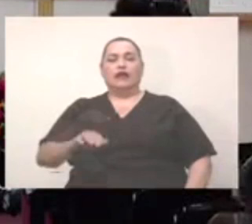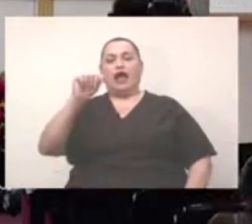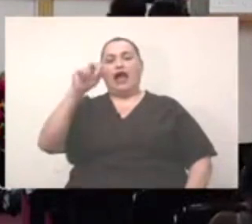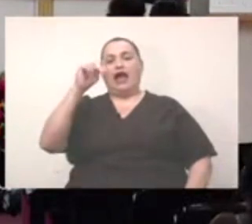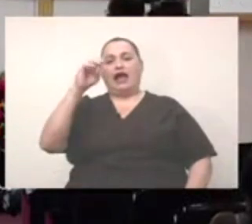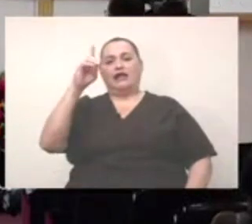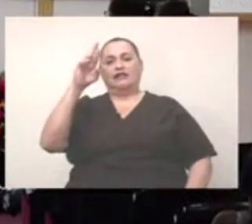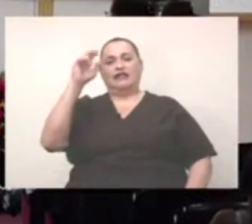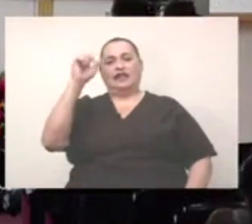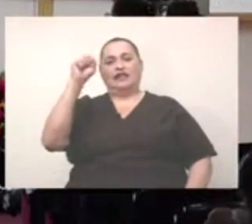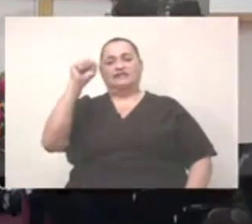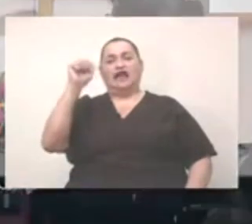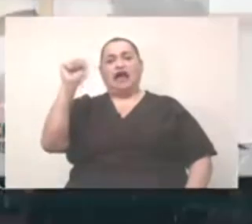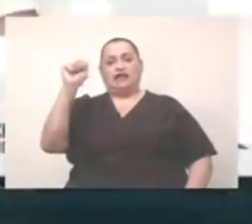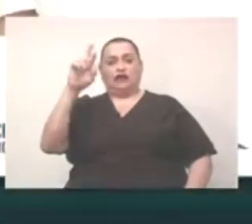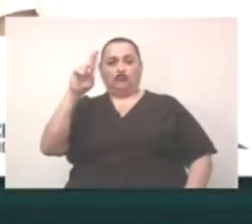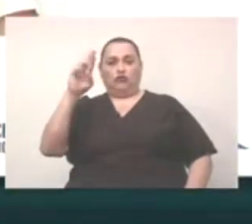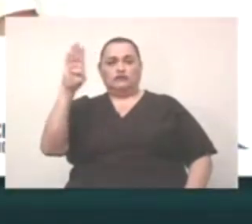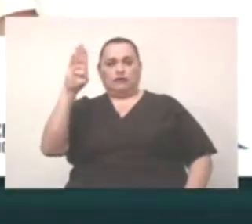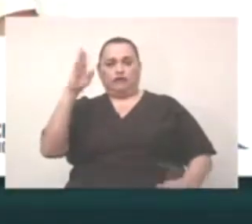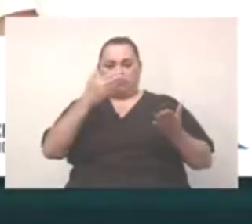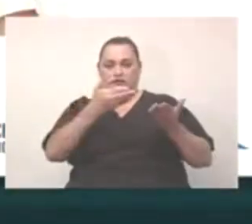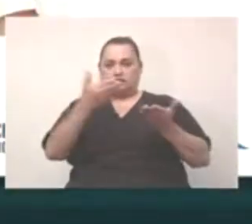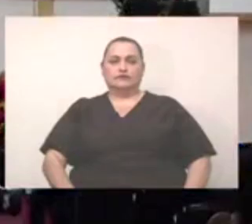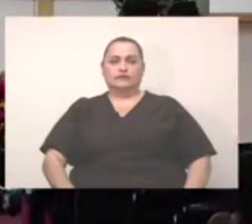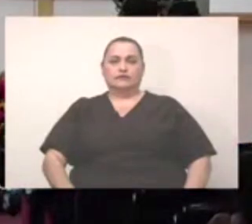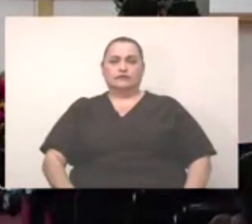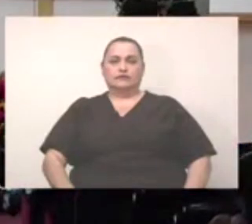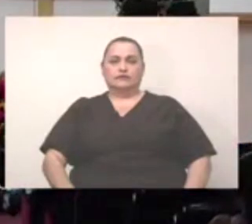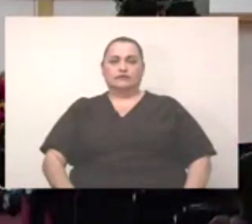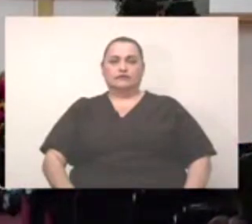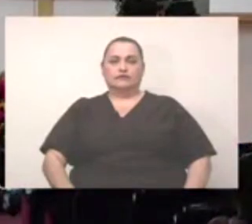Andrés Ariel Robles Barrantes,